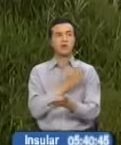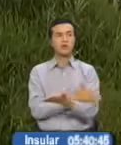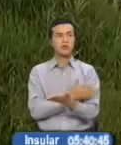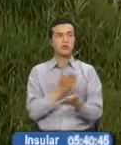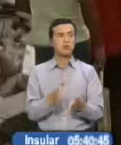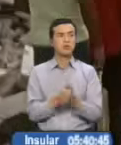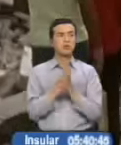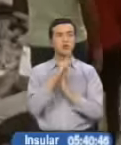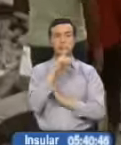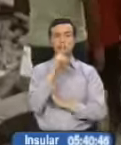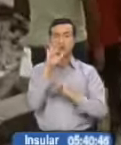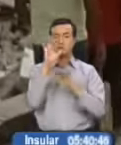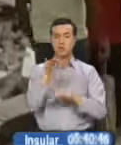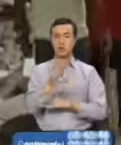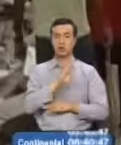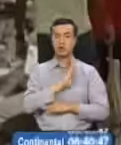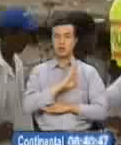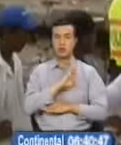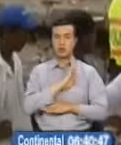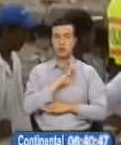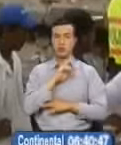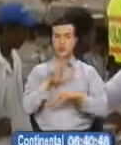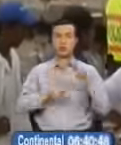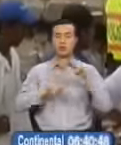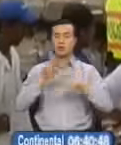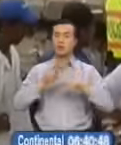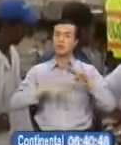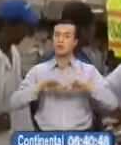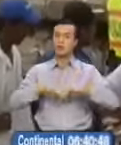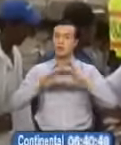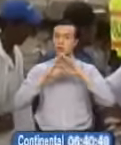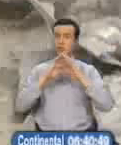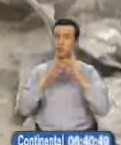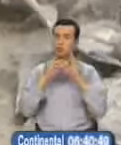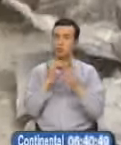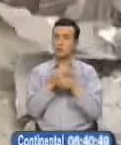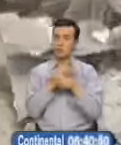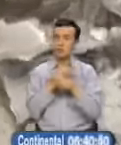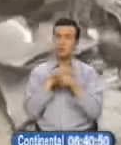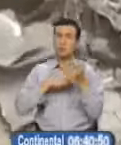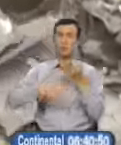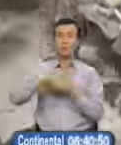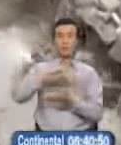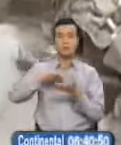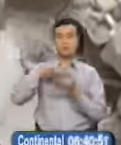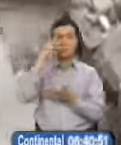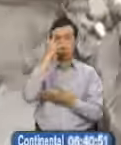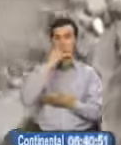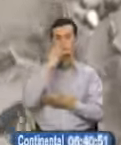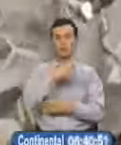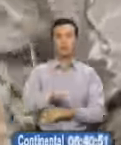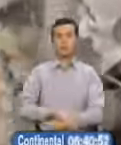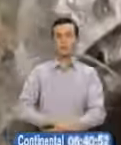hecha por la Secretaría Técnica para la Reconstrucción y Reactivación Productiva de Manabí y Esmeraldas.